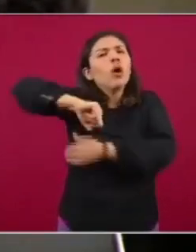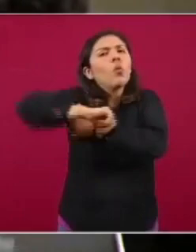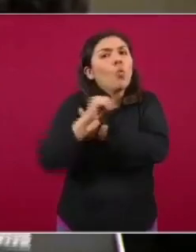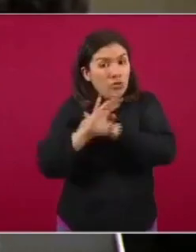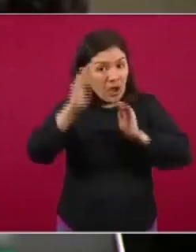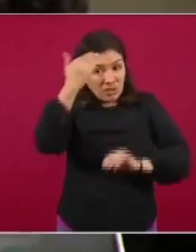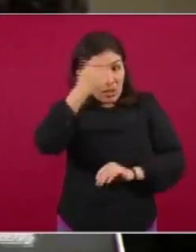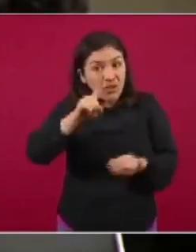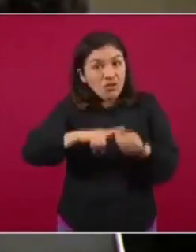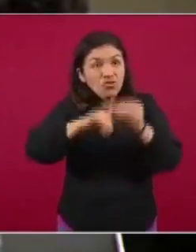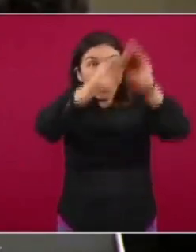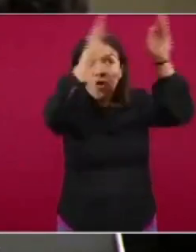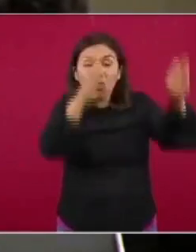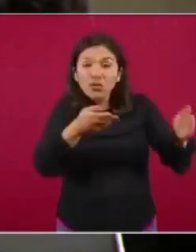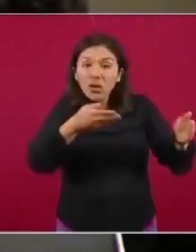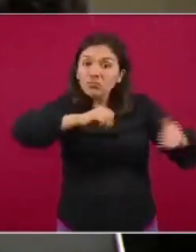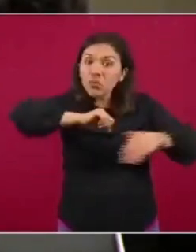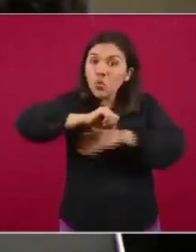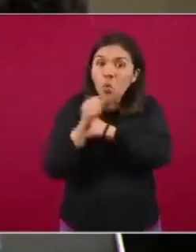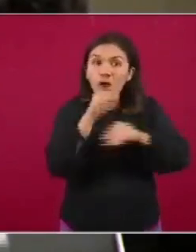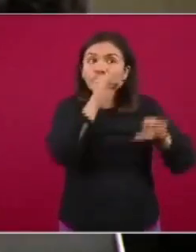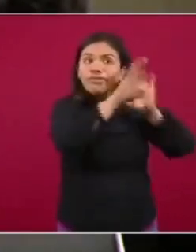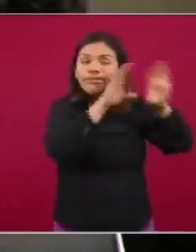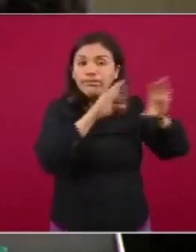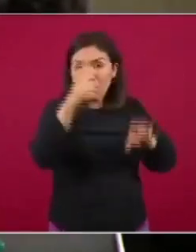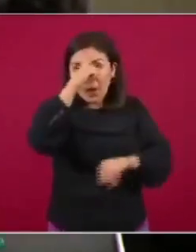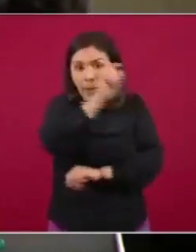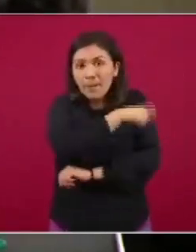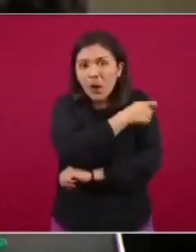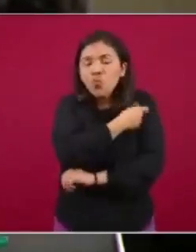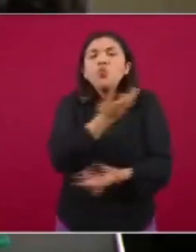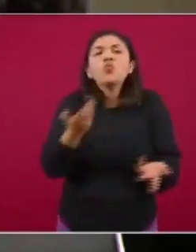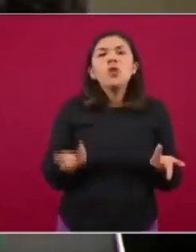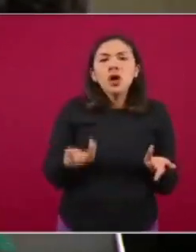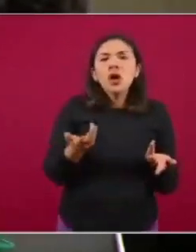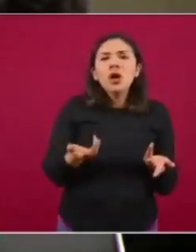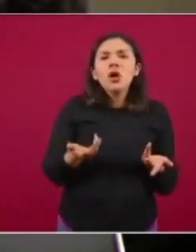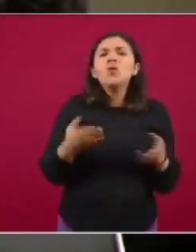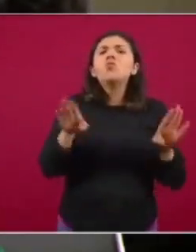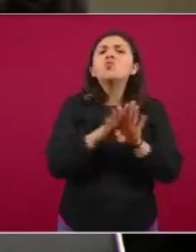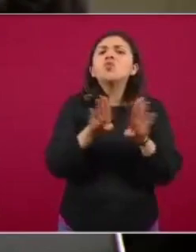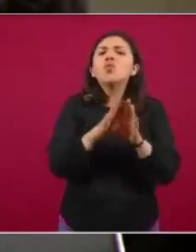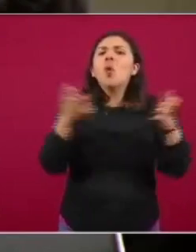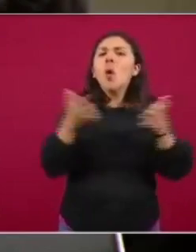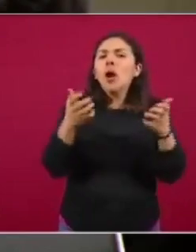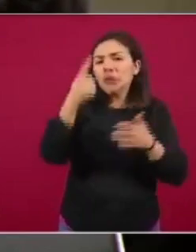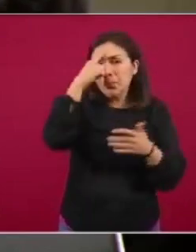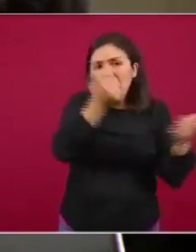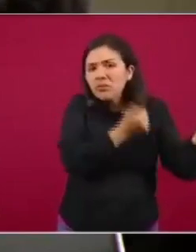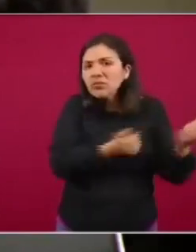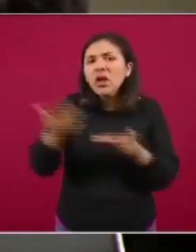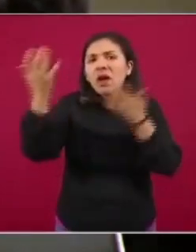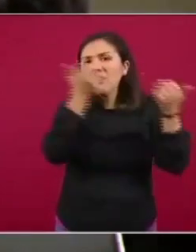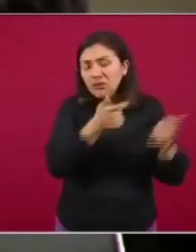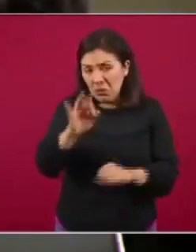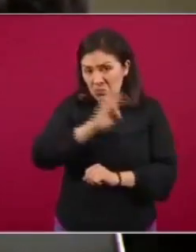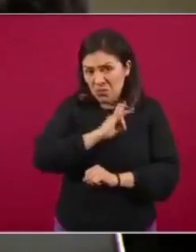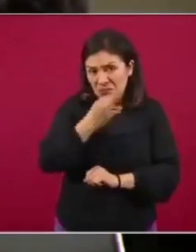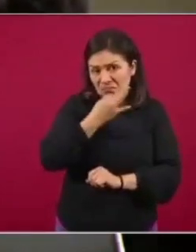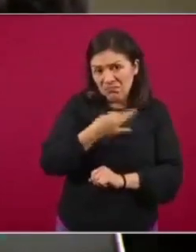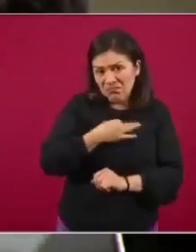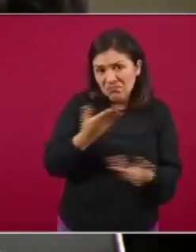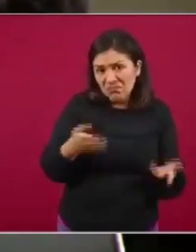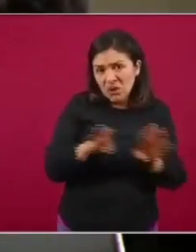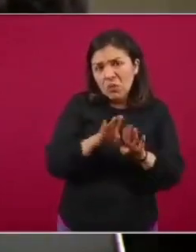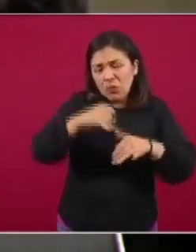tiene ubicado algún gran almacén o algún punto o varios puntos específicos. ¿Y cómo será este proceso de distribución? Si nos puede,